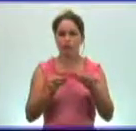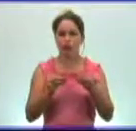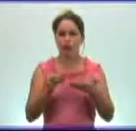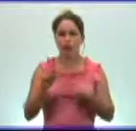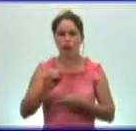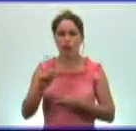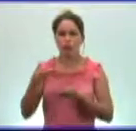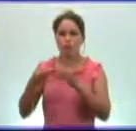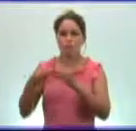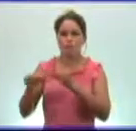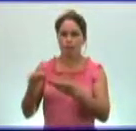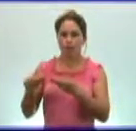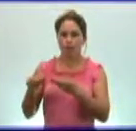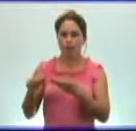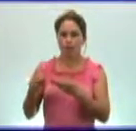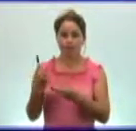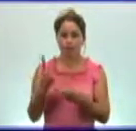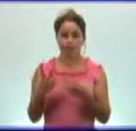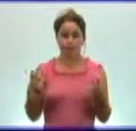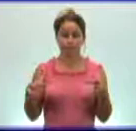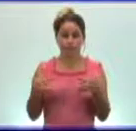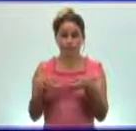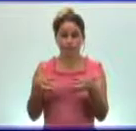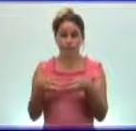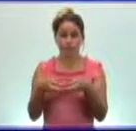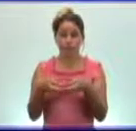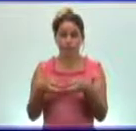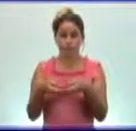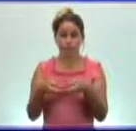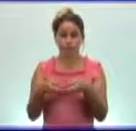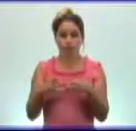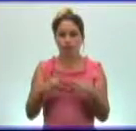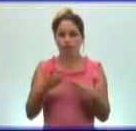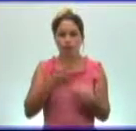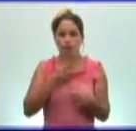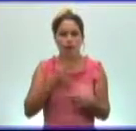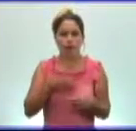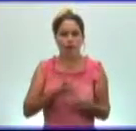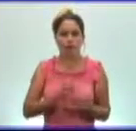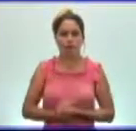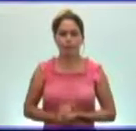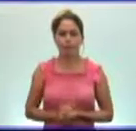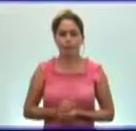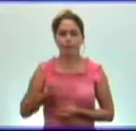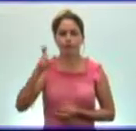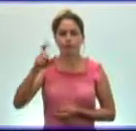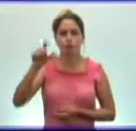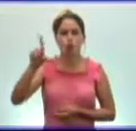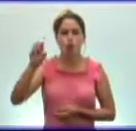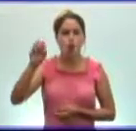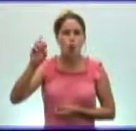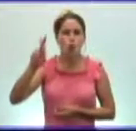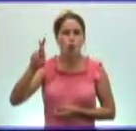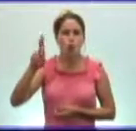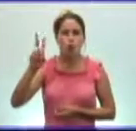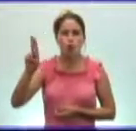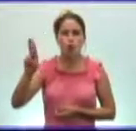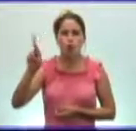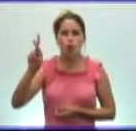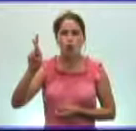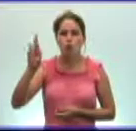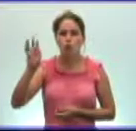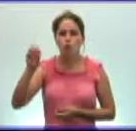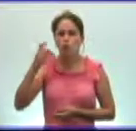un anión y un catión. El anión que tenemos en este caso es el anión cloruro. Observen la terminación de ese anión, la terminación